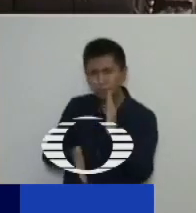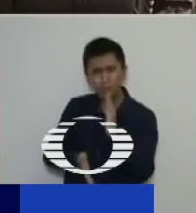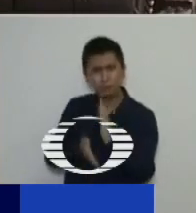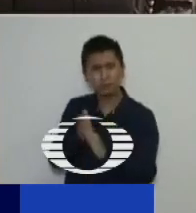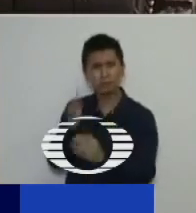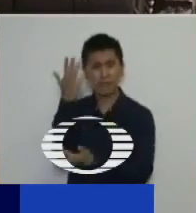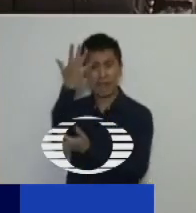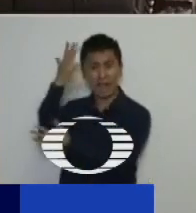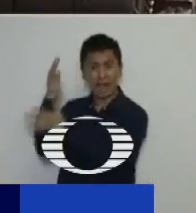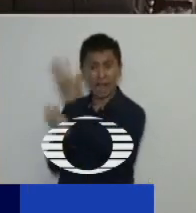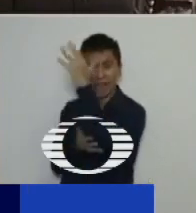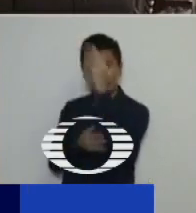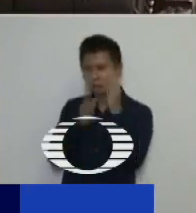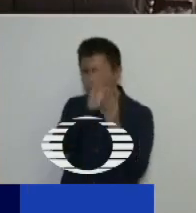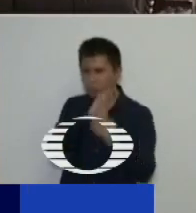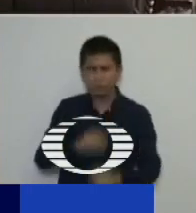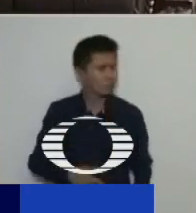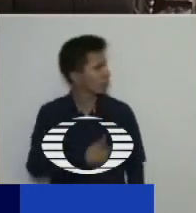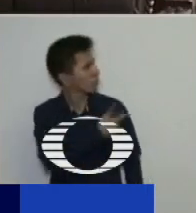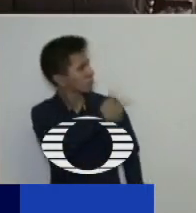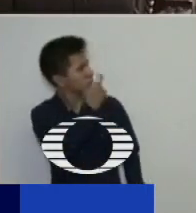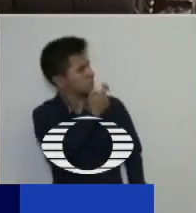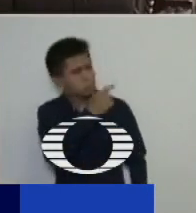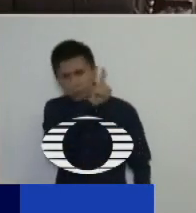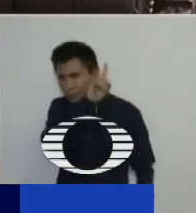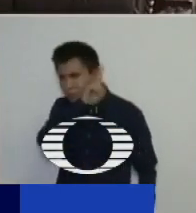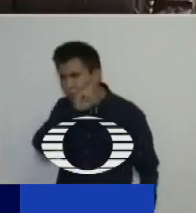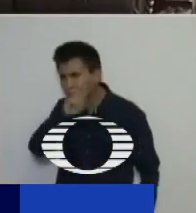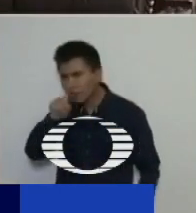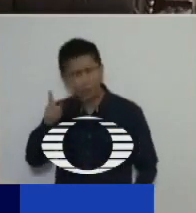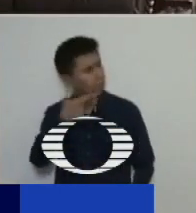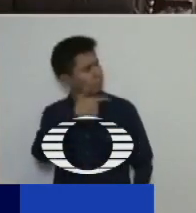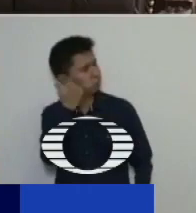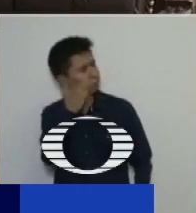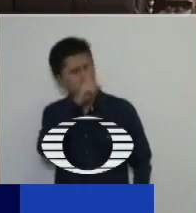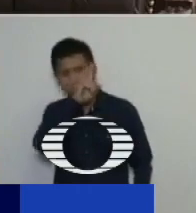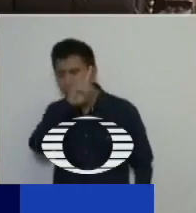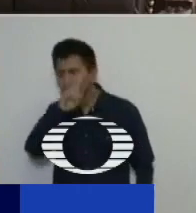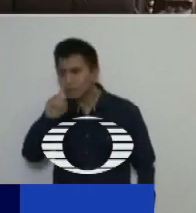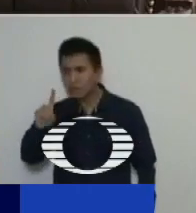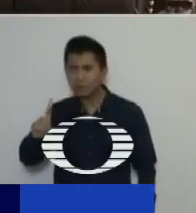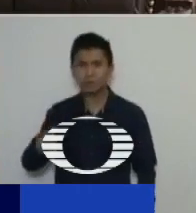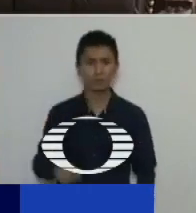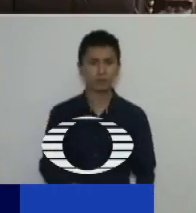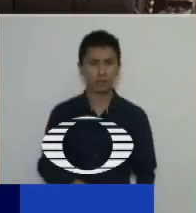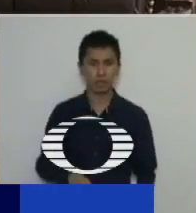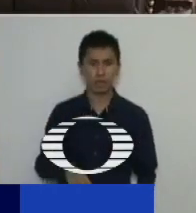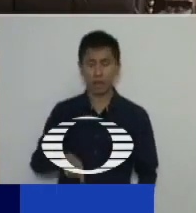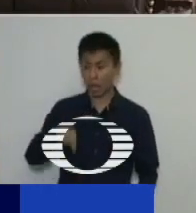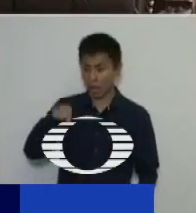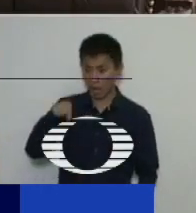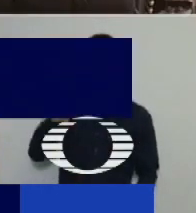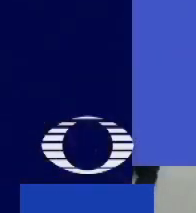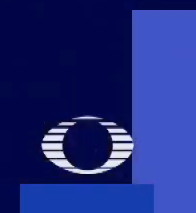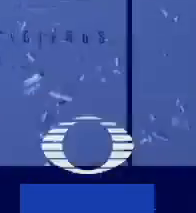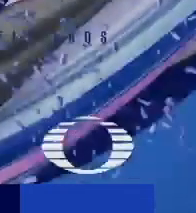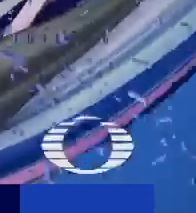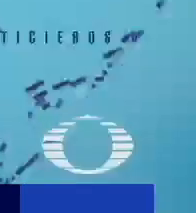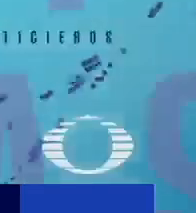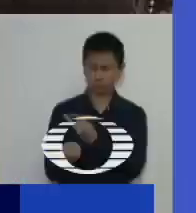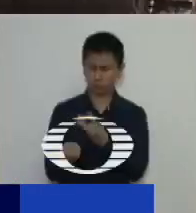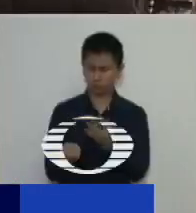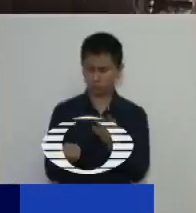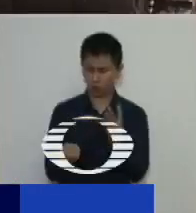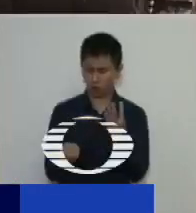relación de disparos en contra de los elementos de la policía estatal pero se quedaron en el lugar diversas personas aproximadamente nueve de